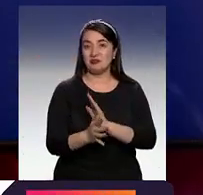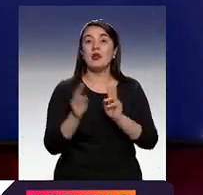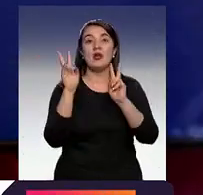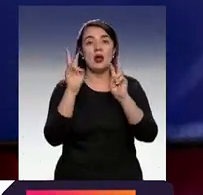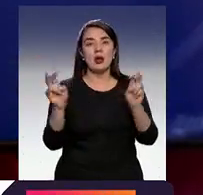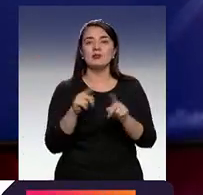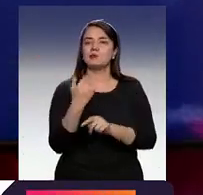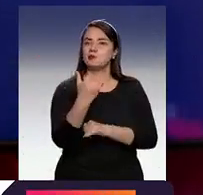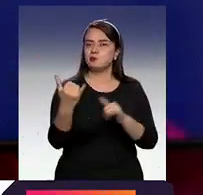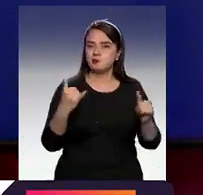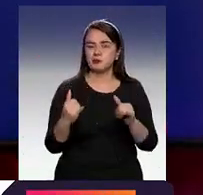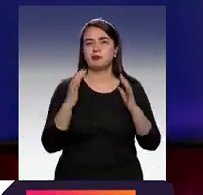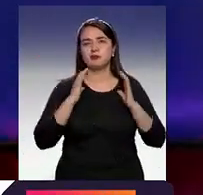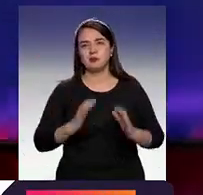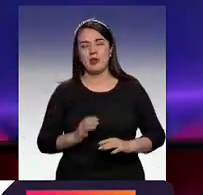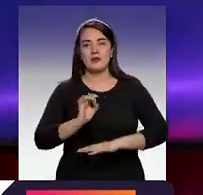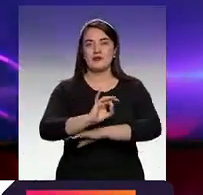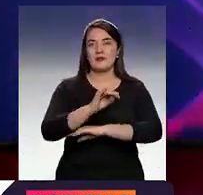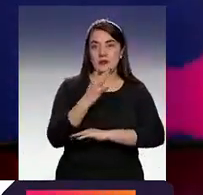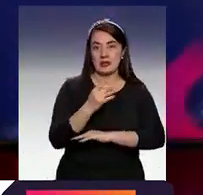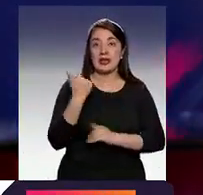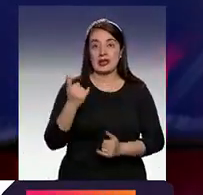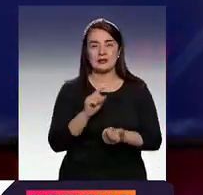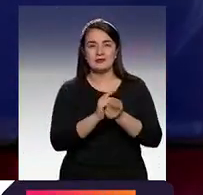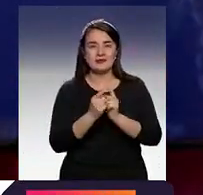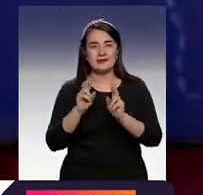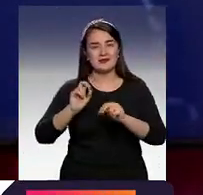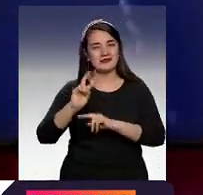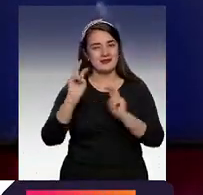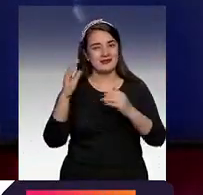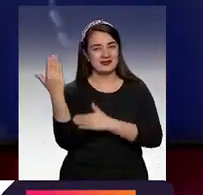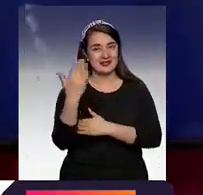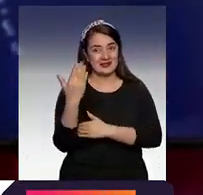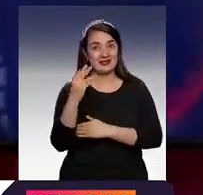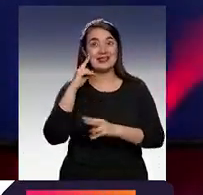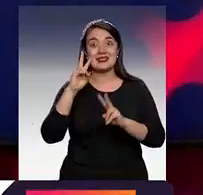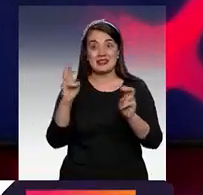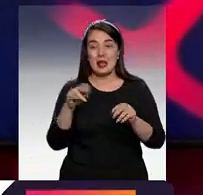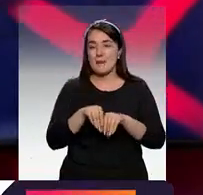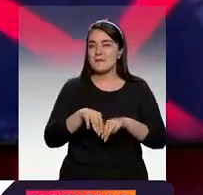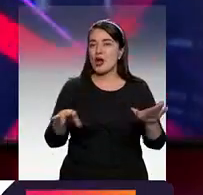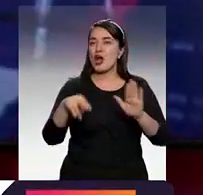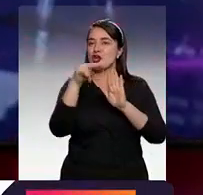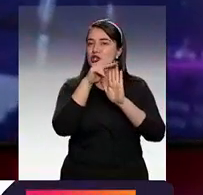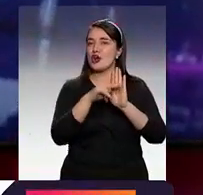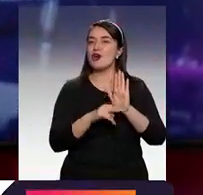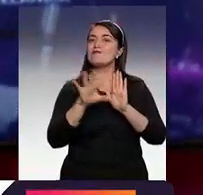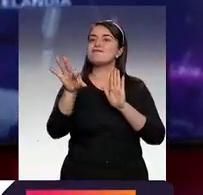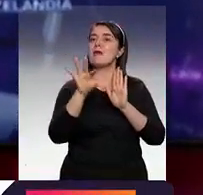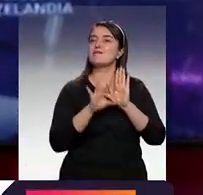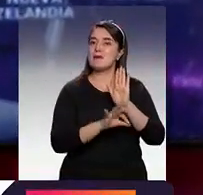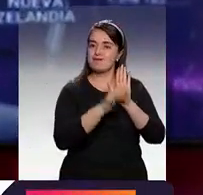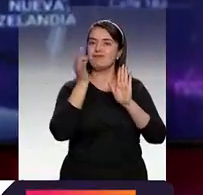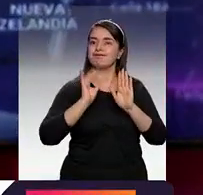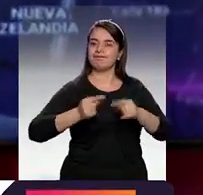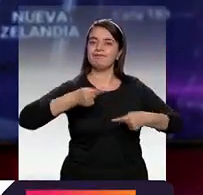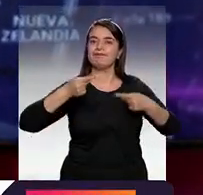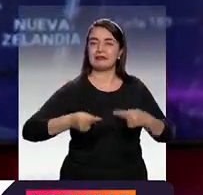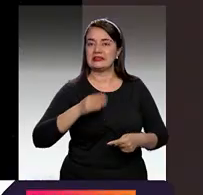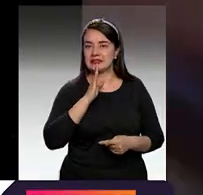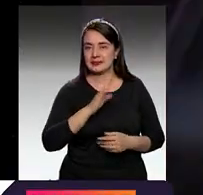conjugará las realidades física y virtual. Este encuentro con el séptimo arte publicará hoy los nombres de los cortos que eran parte de las